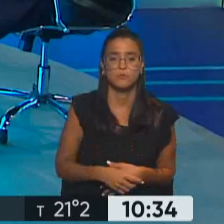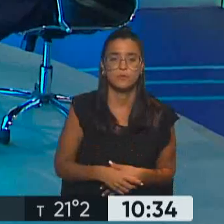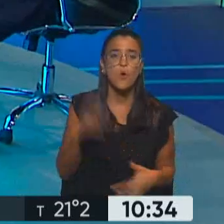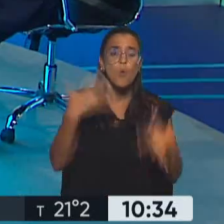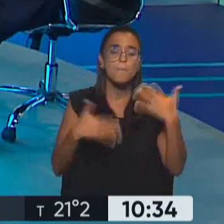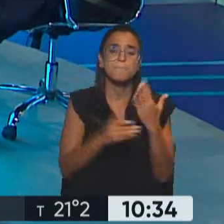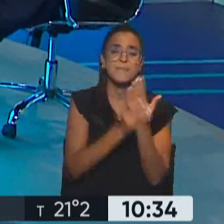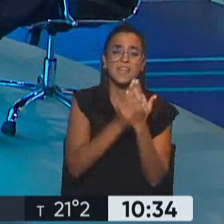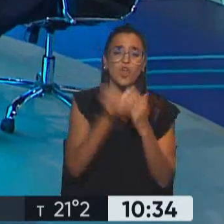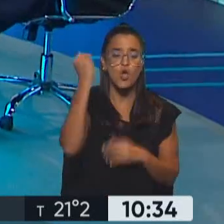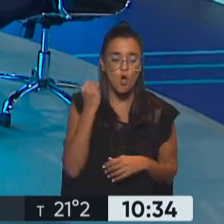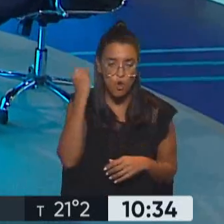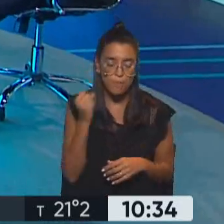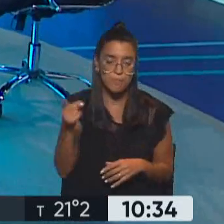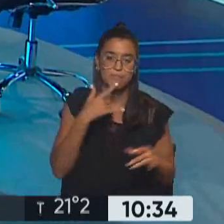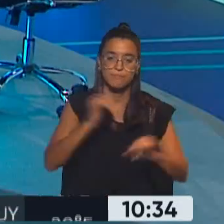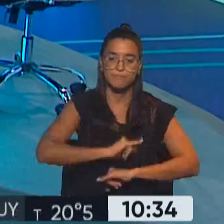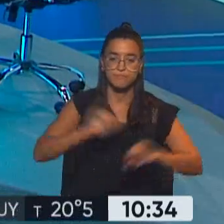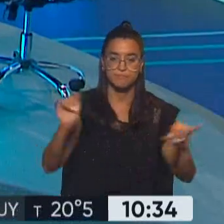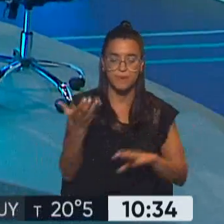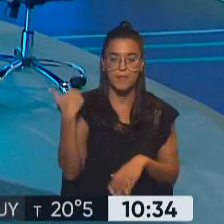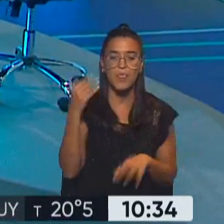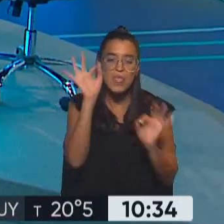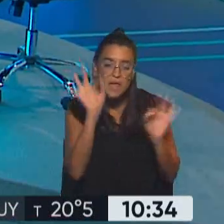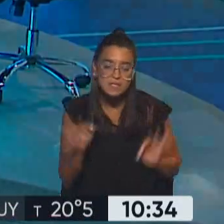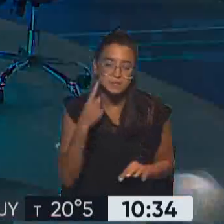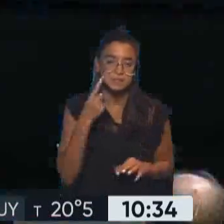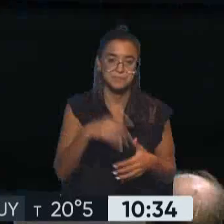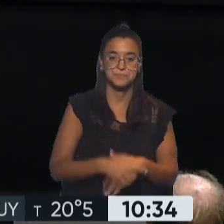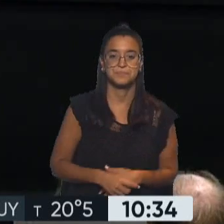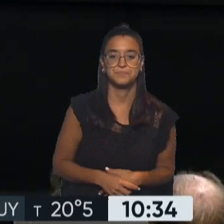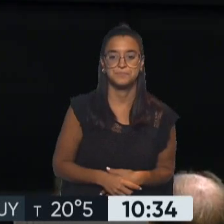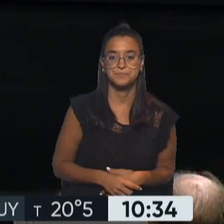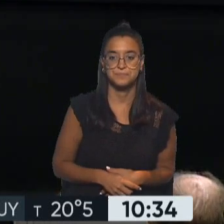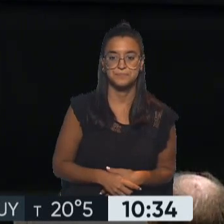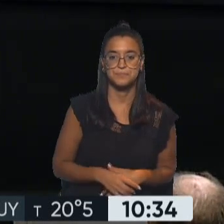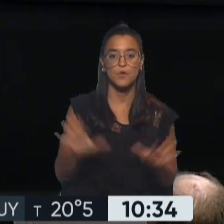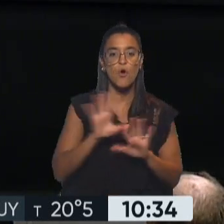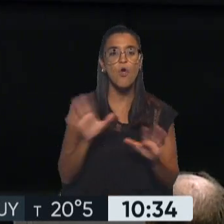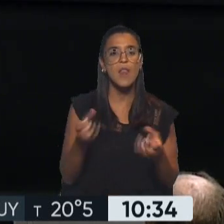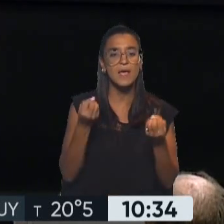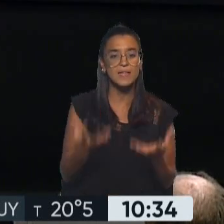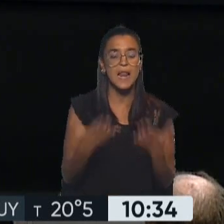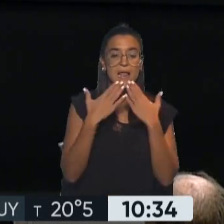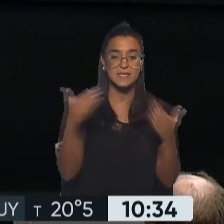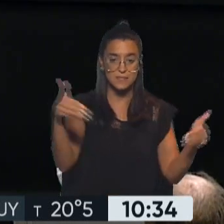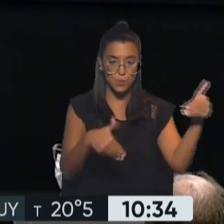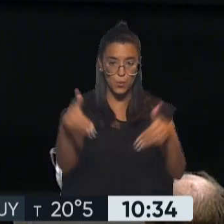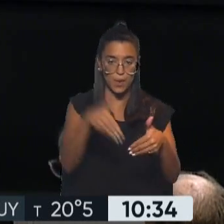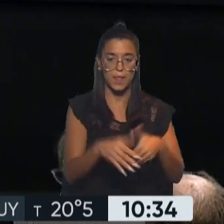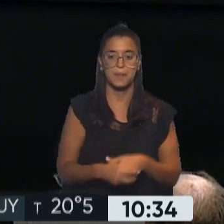Bueno, urgente, el Ministerio de Economía lo habían anunciado, Silvia. Los detalles. Vamos. ¿Qué tal? ¿Cómo están? Gracias por venir.